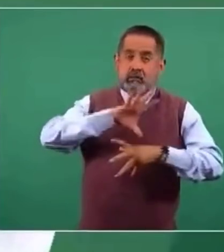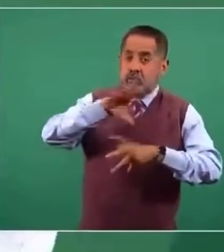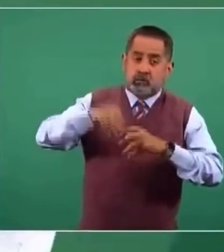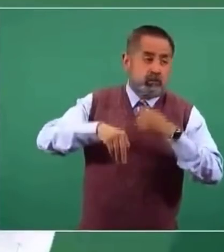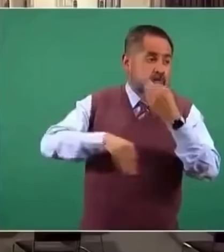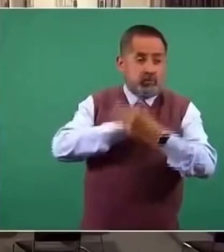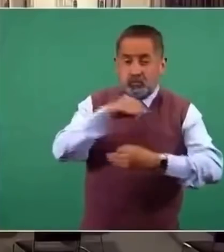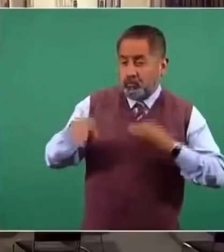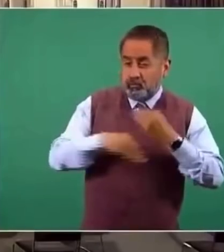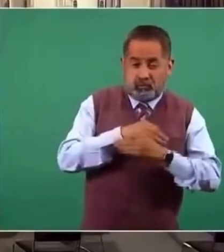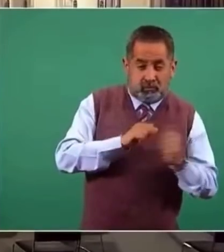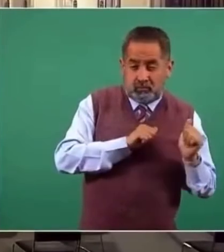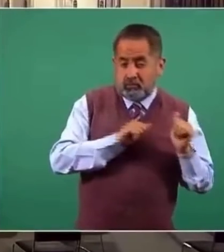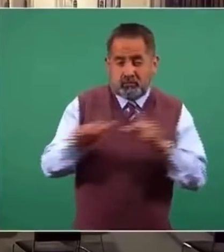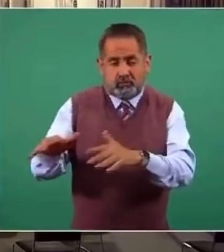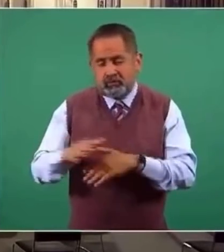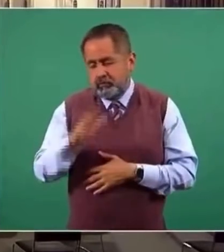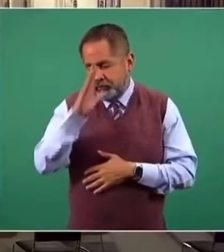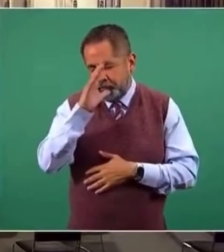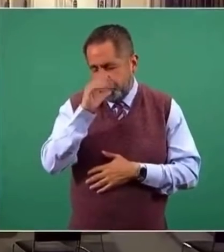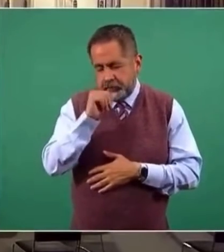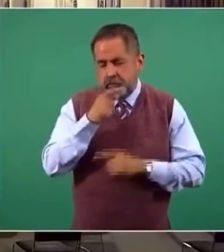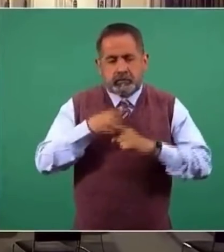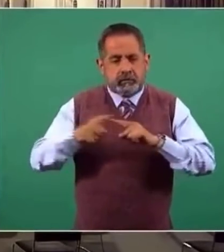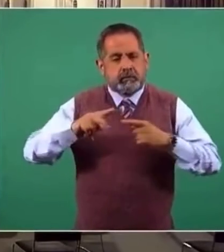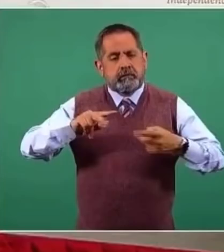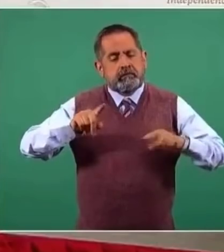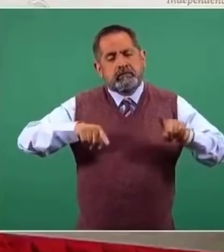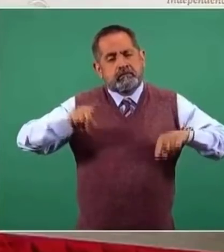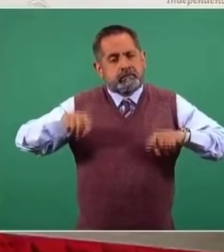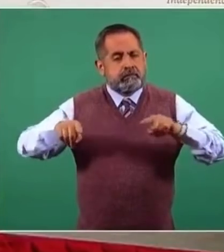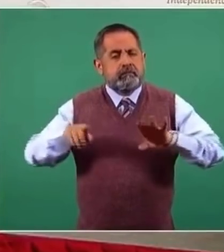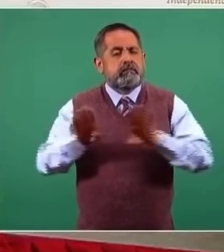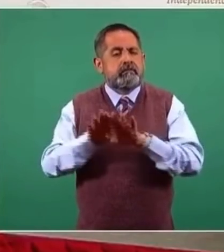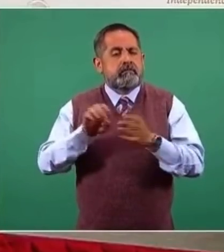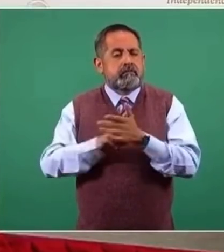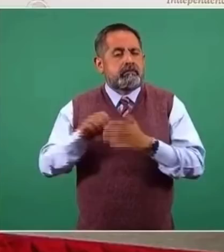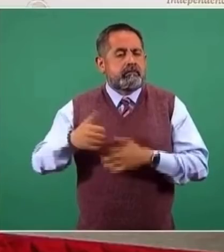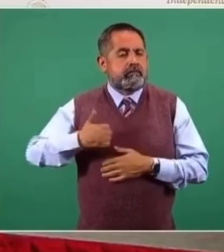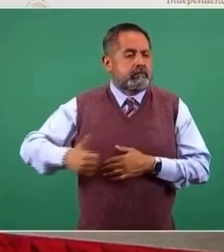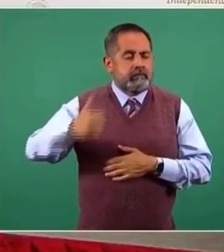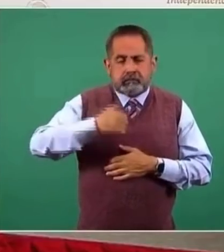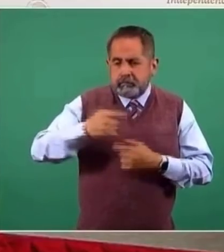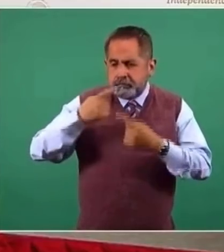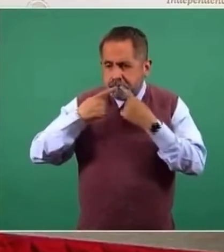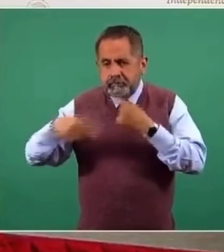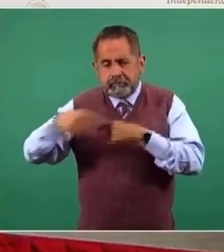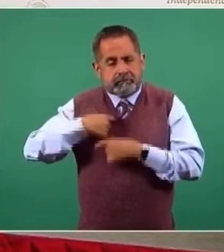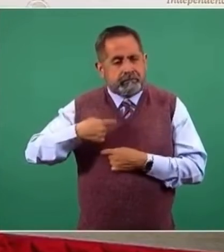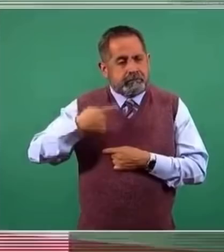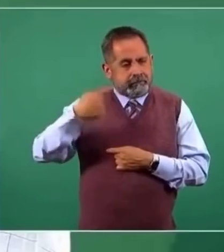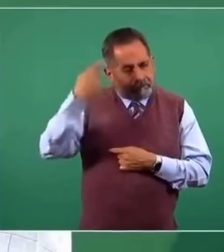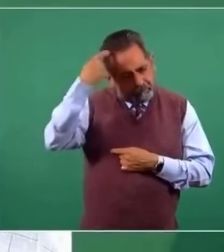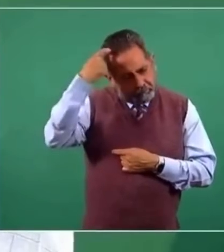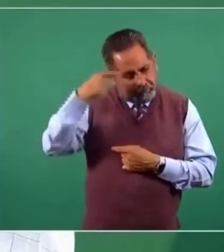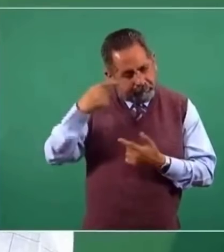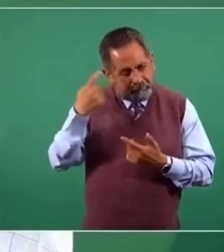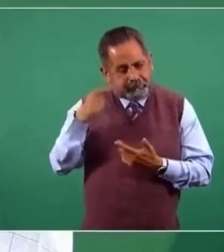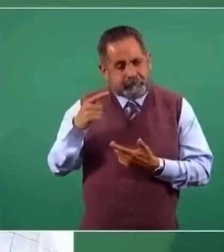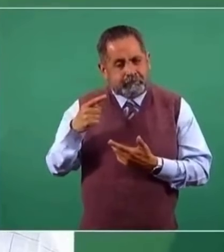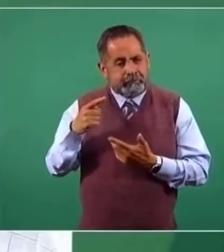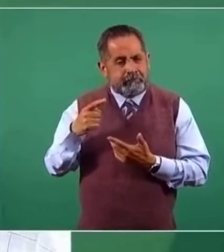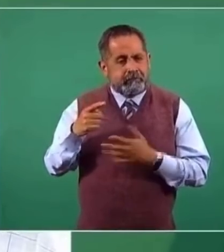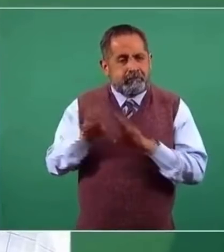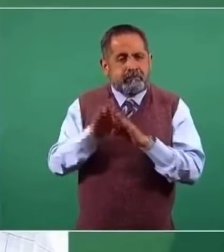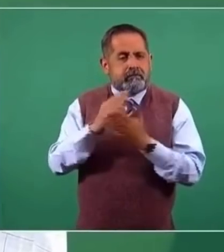todos hubieran regresado en un mismo momento a clases. Entonces, cada uno de los elementos preventivos contribuye